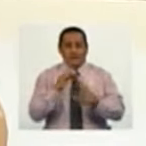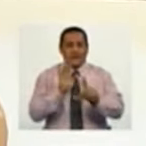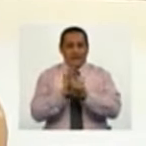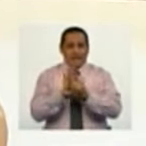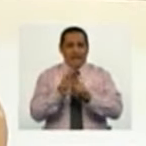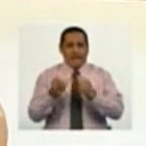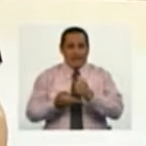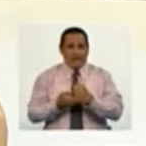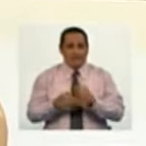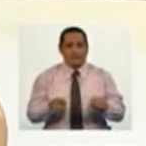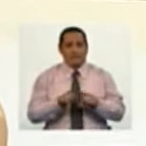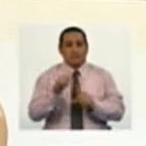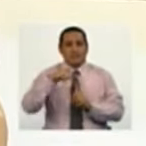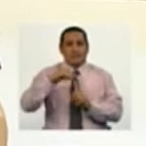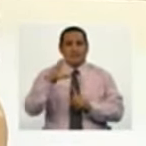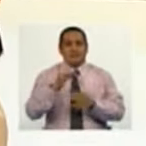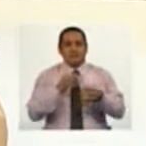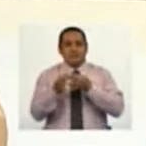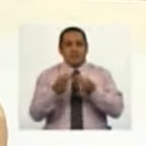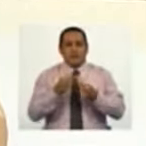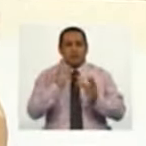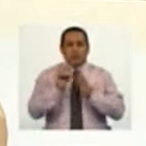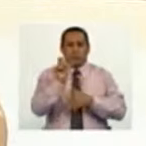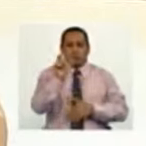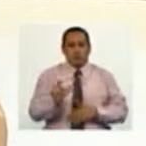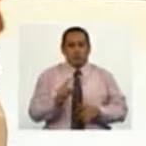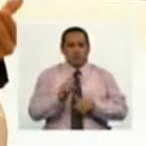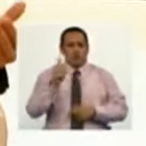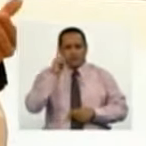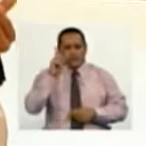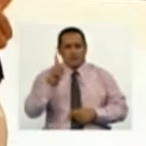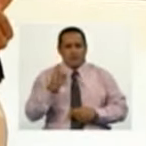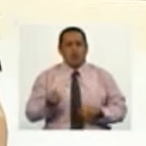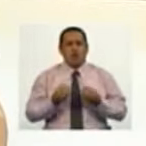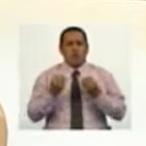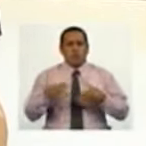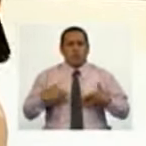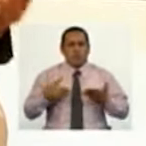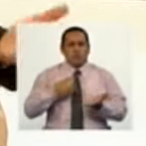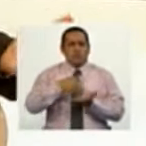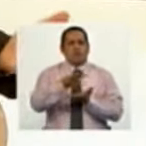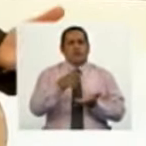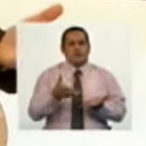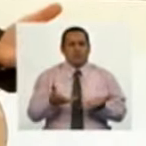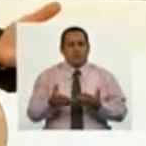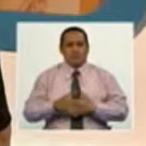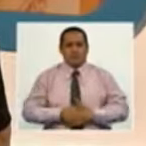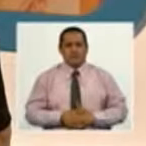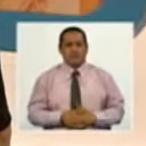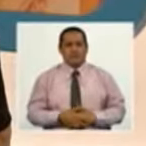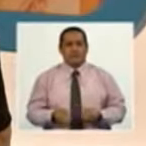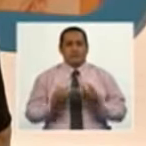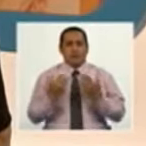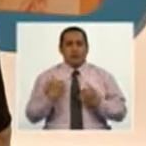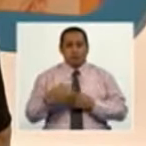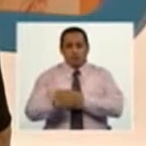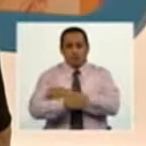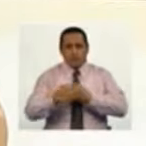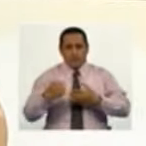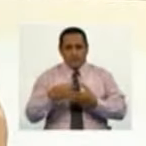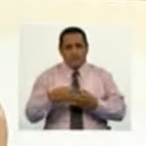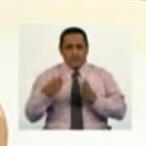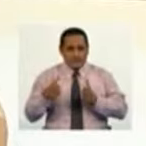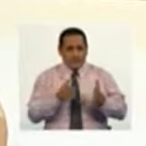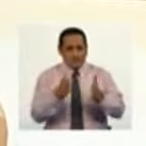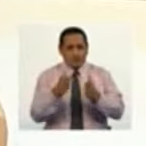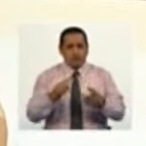tiene garantías, y es por eso que el tribunal dice, si el empleador no tenía cómo saber, ¿cómo podía ejercer su poder de dirección? El poder de dirección